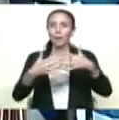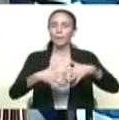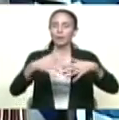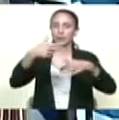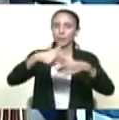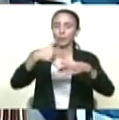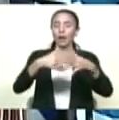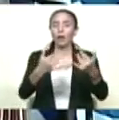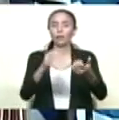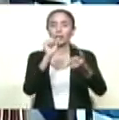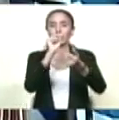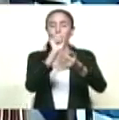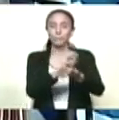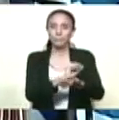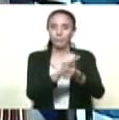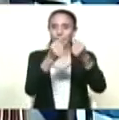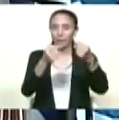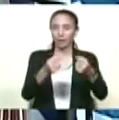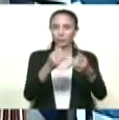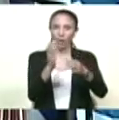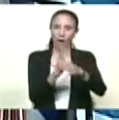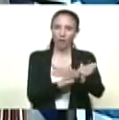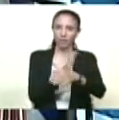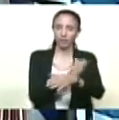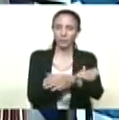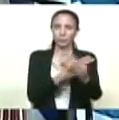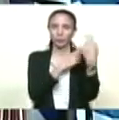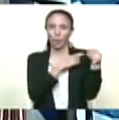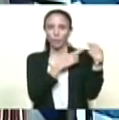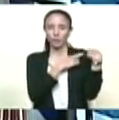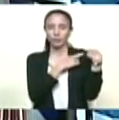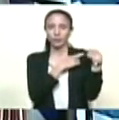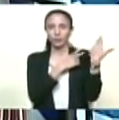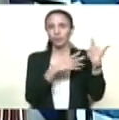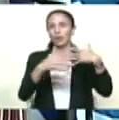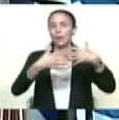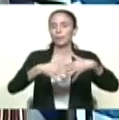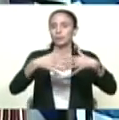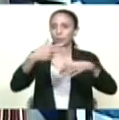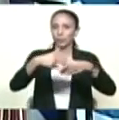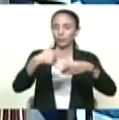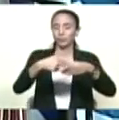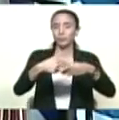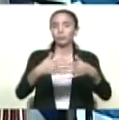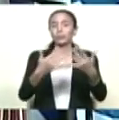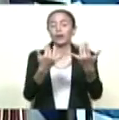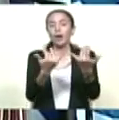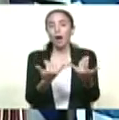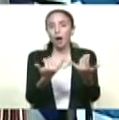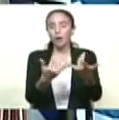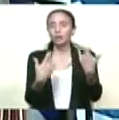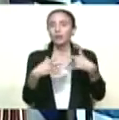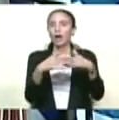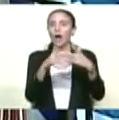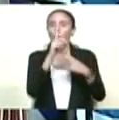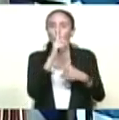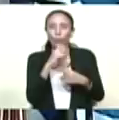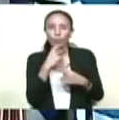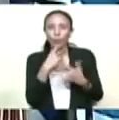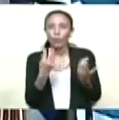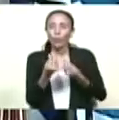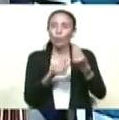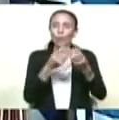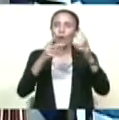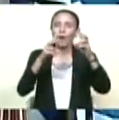están privados de libertad sobreseyendo el escaso y abriéndoles un mp un código de investigación para luego